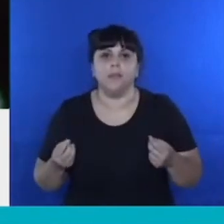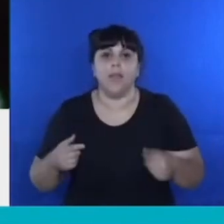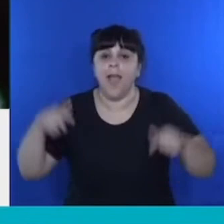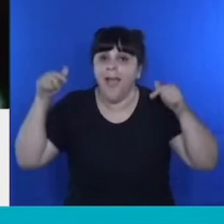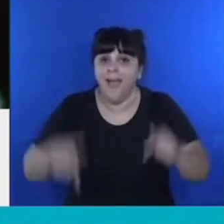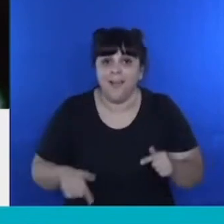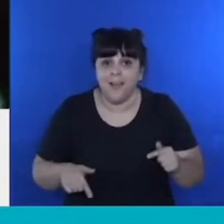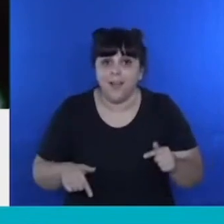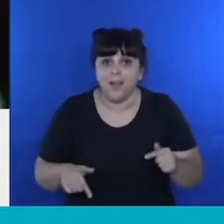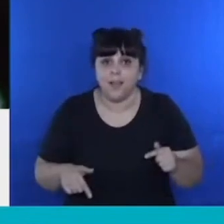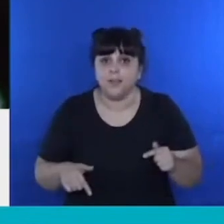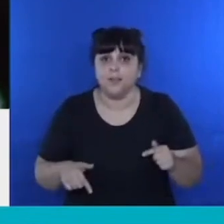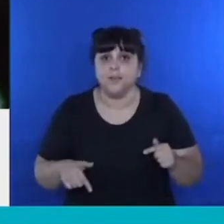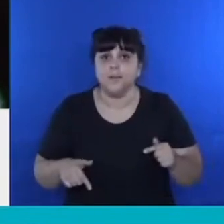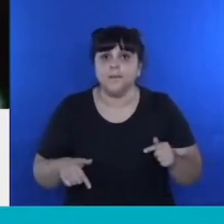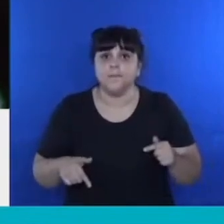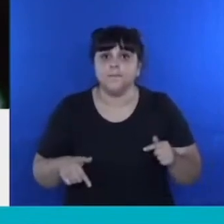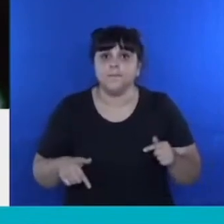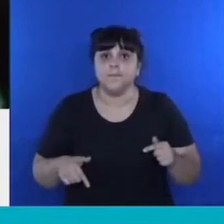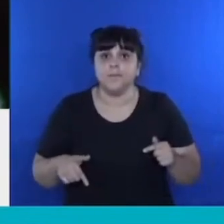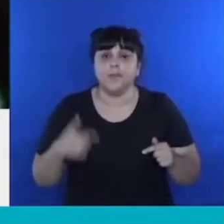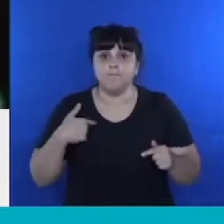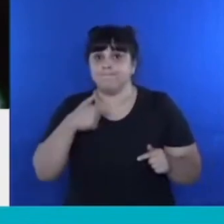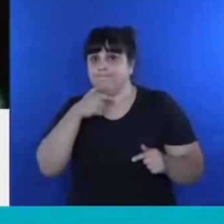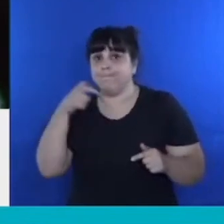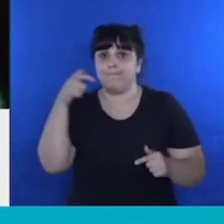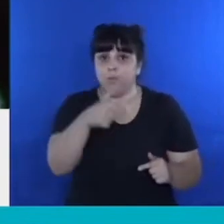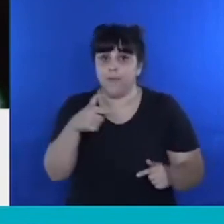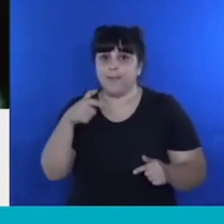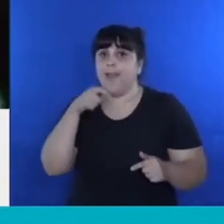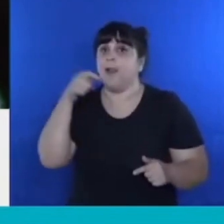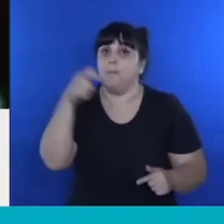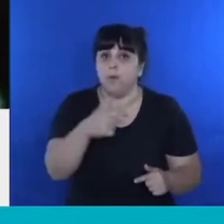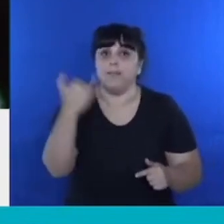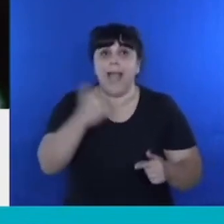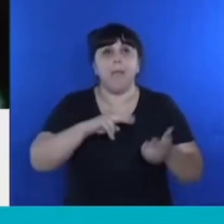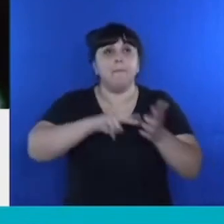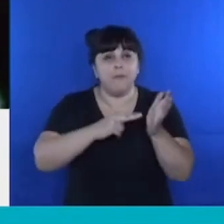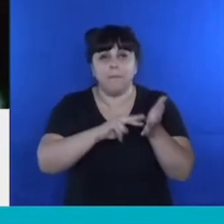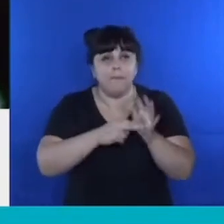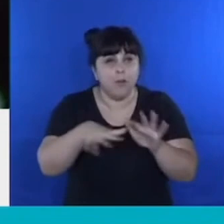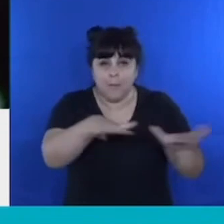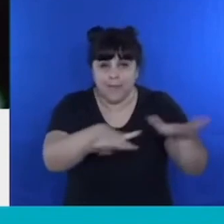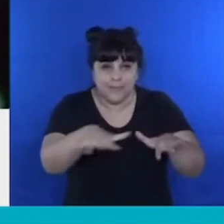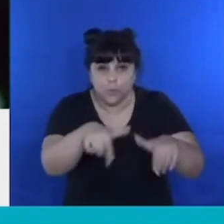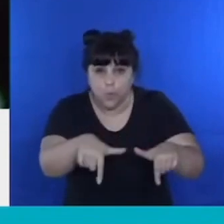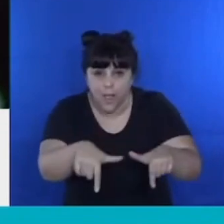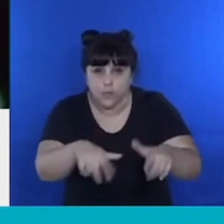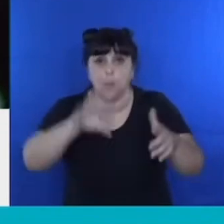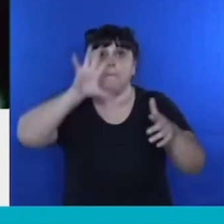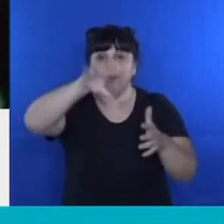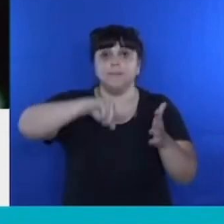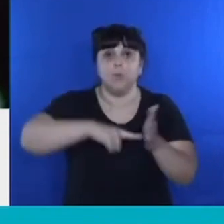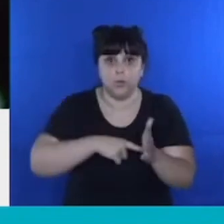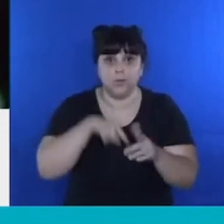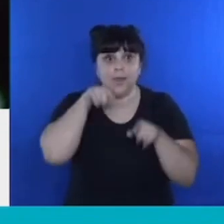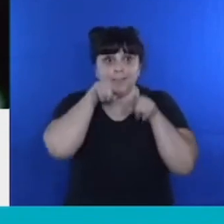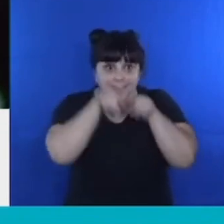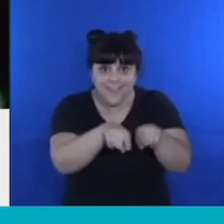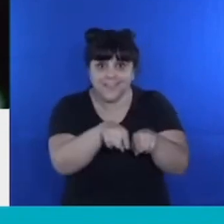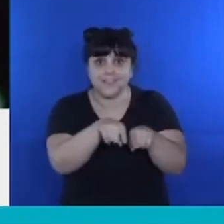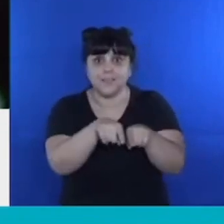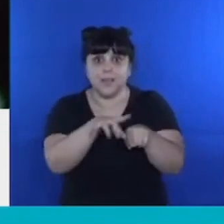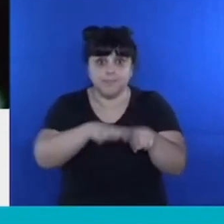que para dar respuesta a las verdaderas problemáticas de esta provincia,